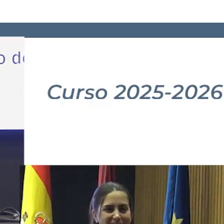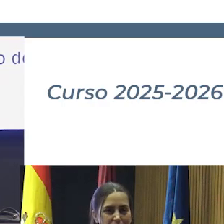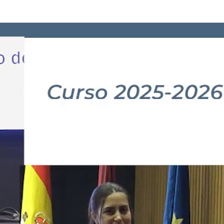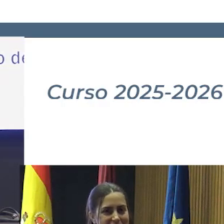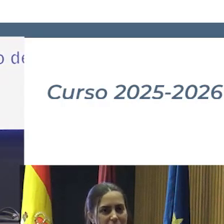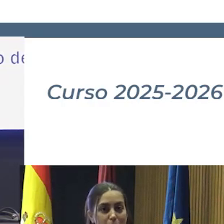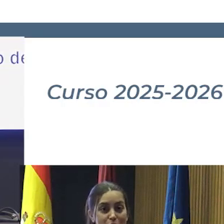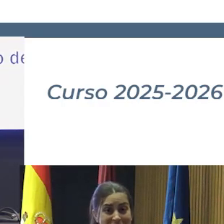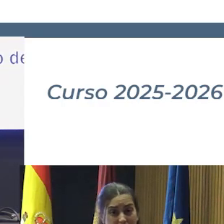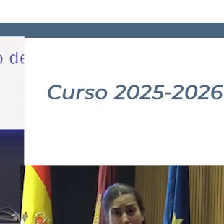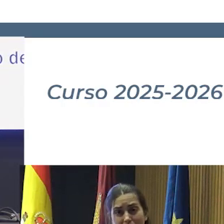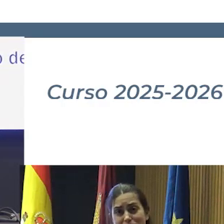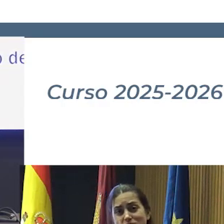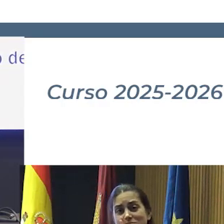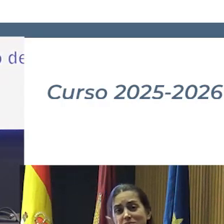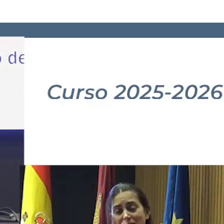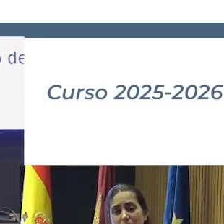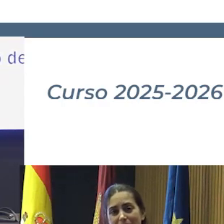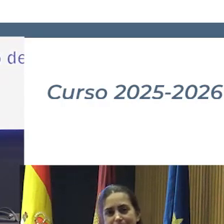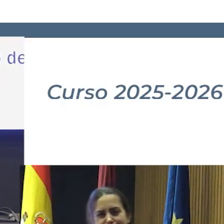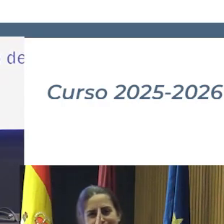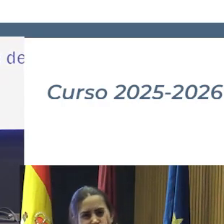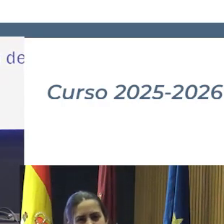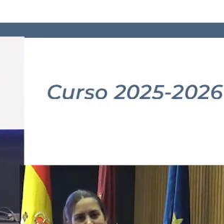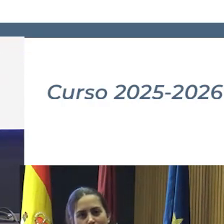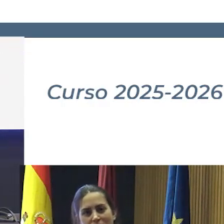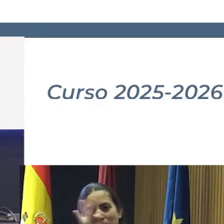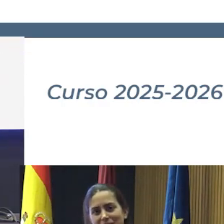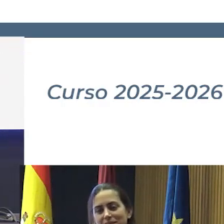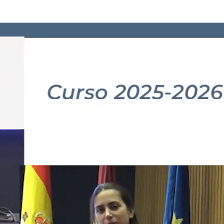de transformarse y de comunicarse con las células de alrededor.